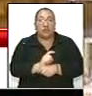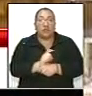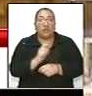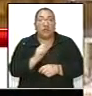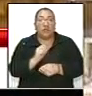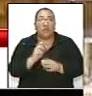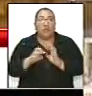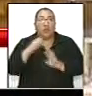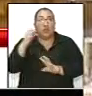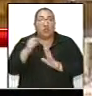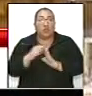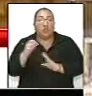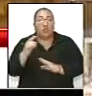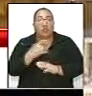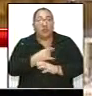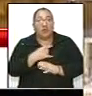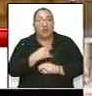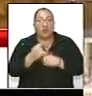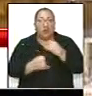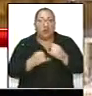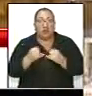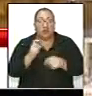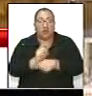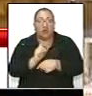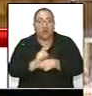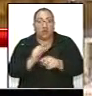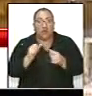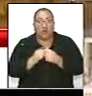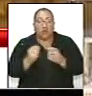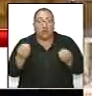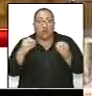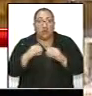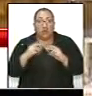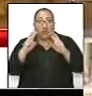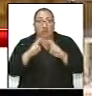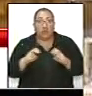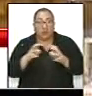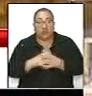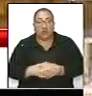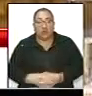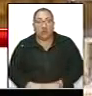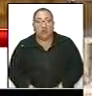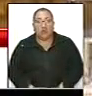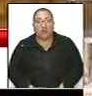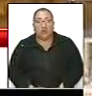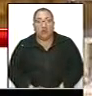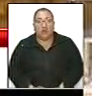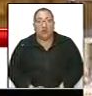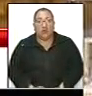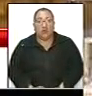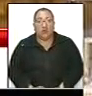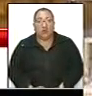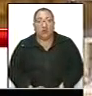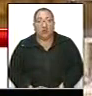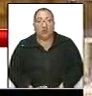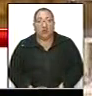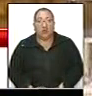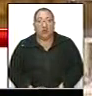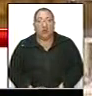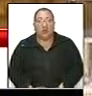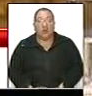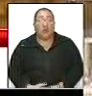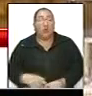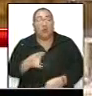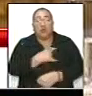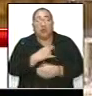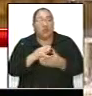internacional, universidades de enseñanza con un componente de investigación en proceso de mejora, universidades